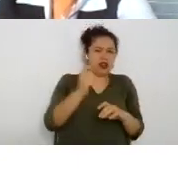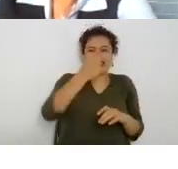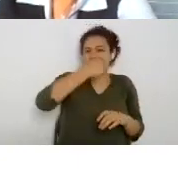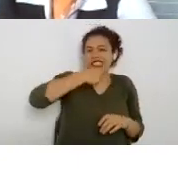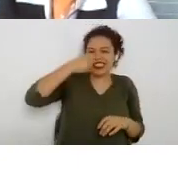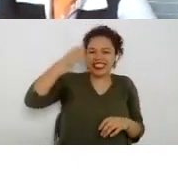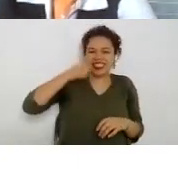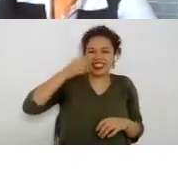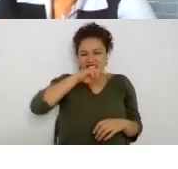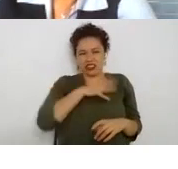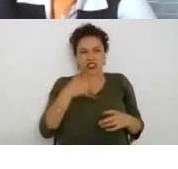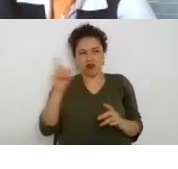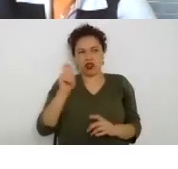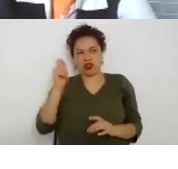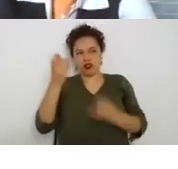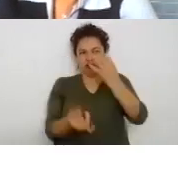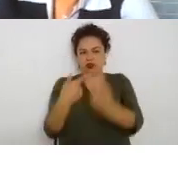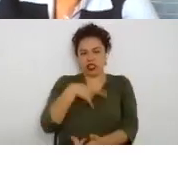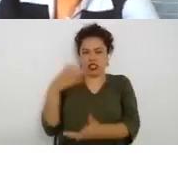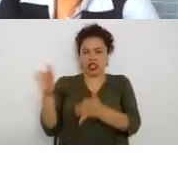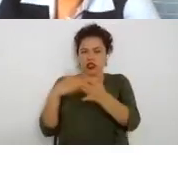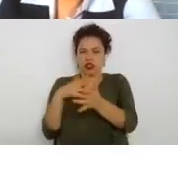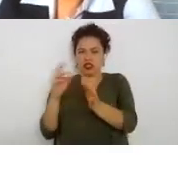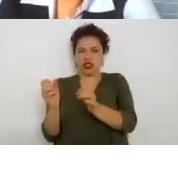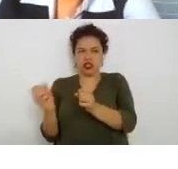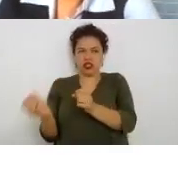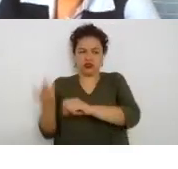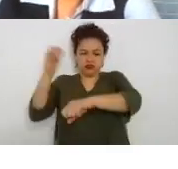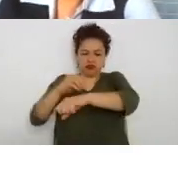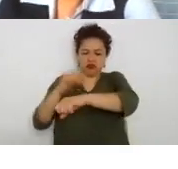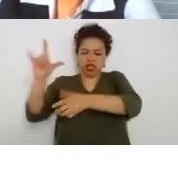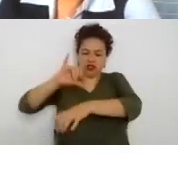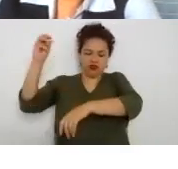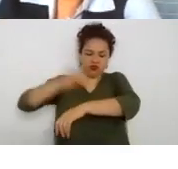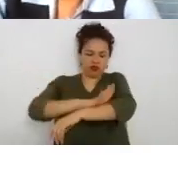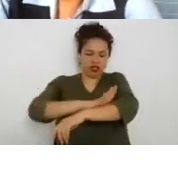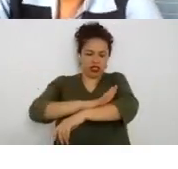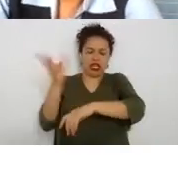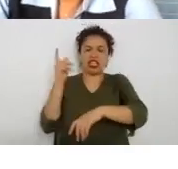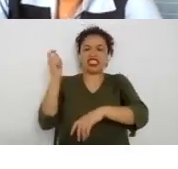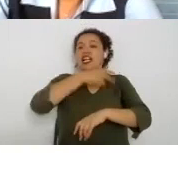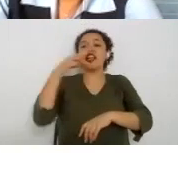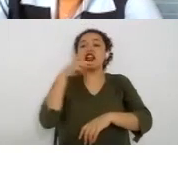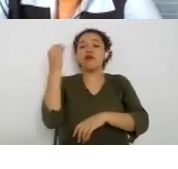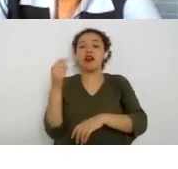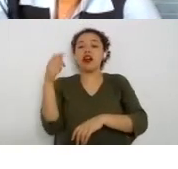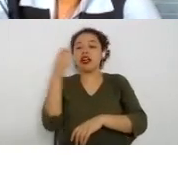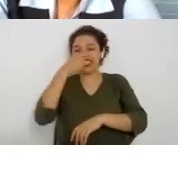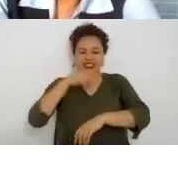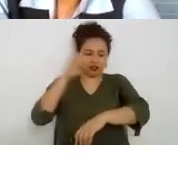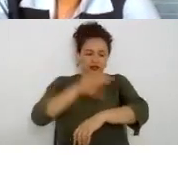normalmente hacemos cuando nos quemamos, ¿no? En la cocina que nos aplica aceite y demás, ¿qué hacemos? Pasta de dientes, ¿no? La mostaza